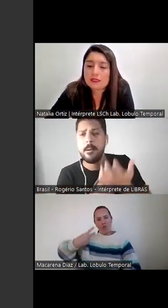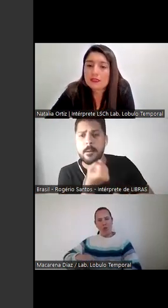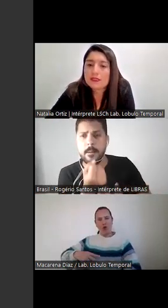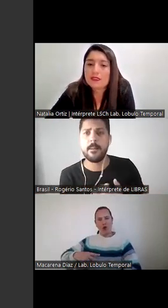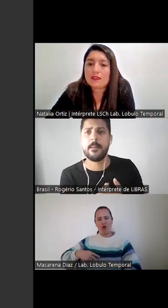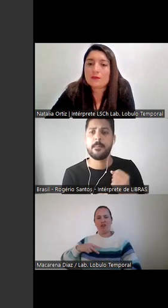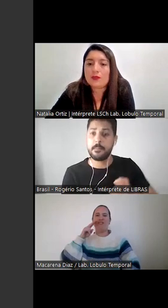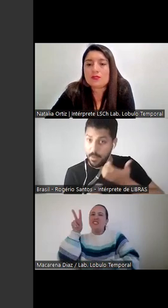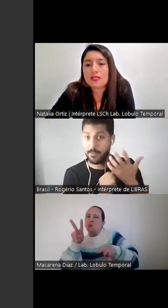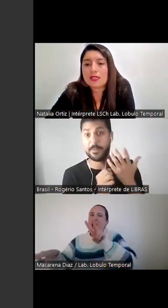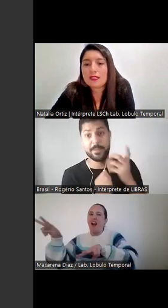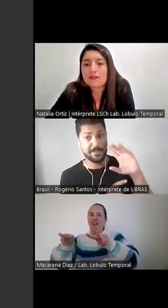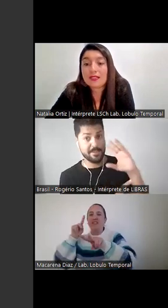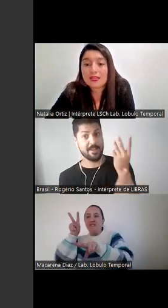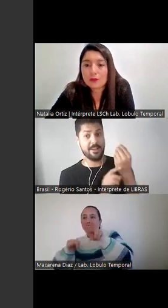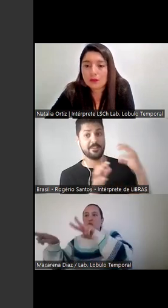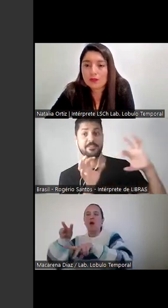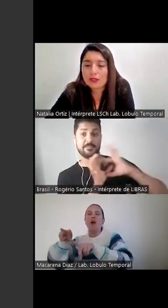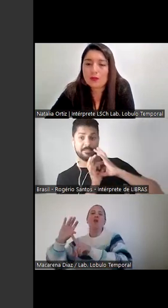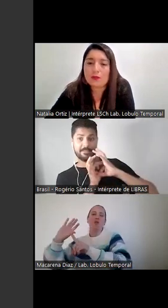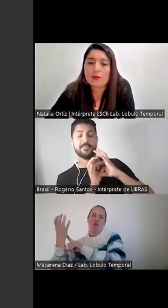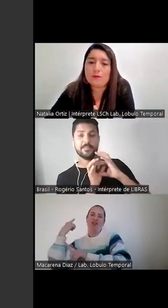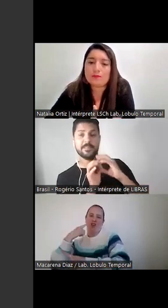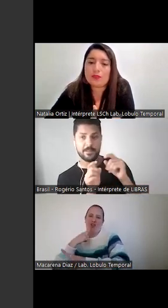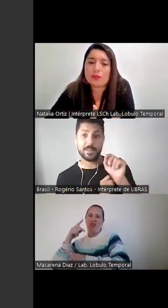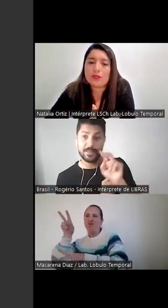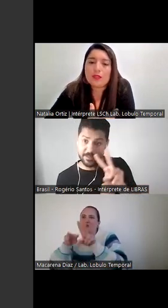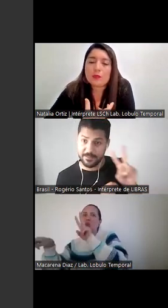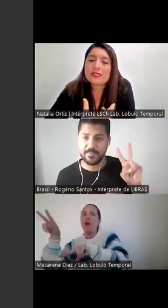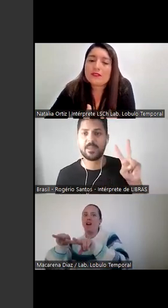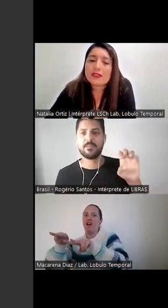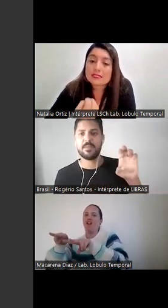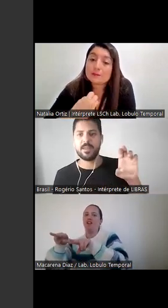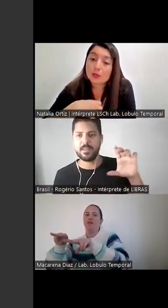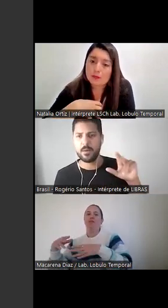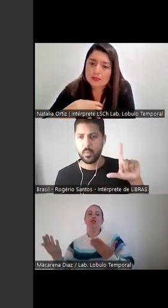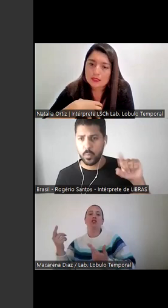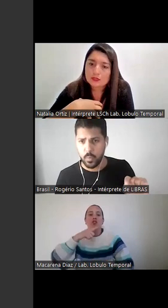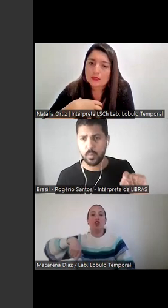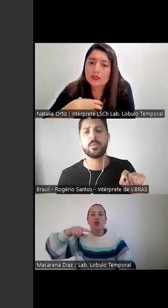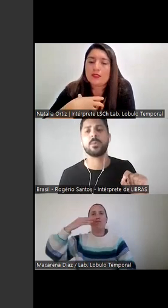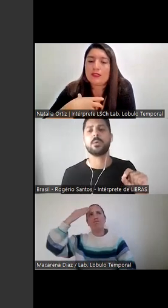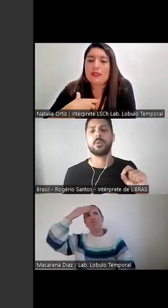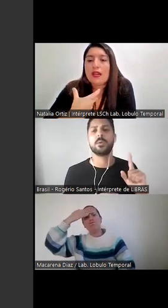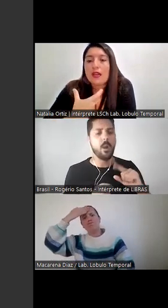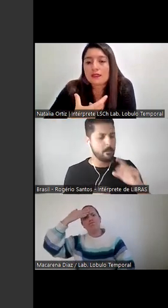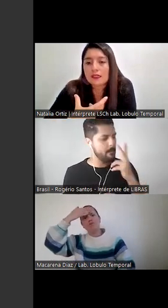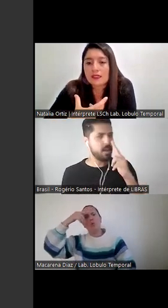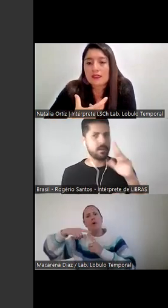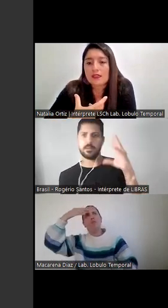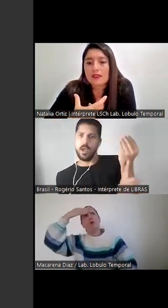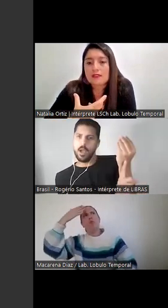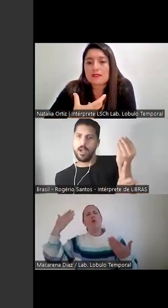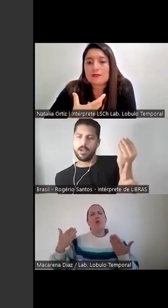del arte, y bueno, considerar que vernáculo es como una actividad que es propia, ¿cierto? Y arte